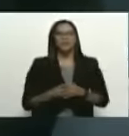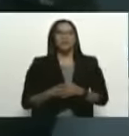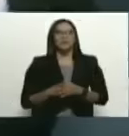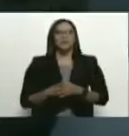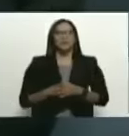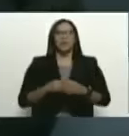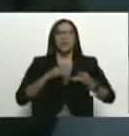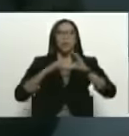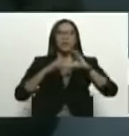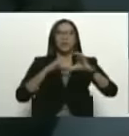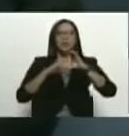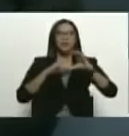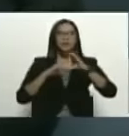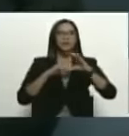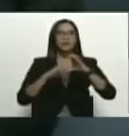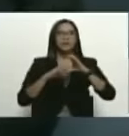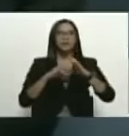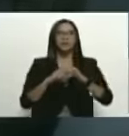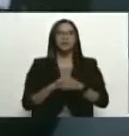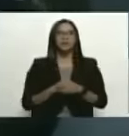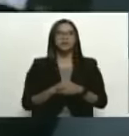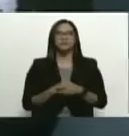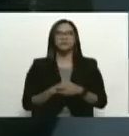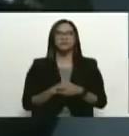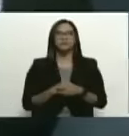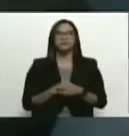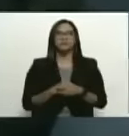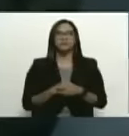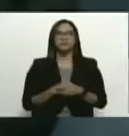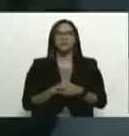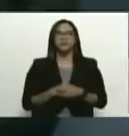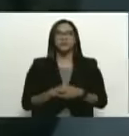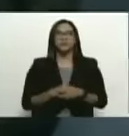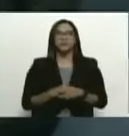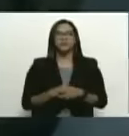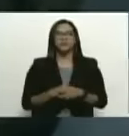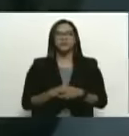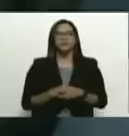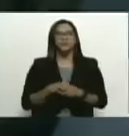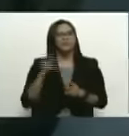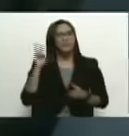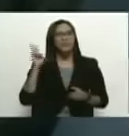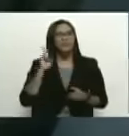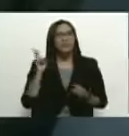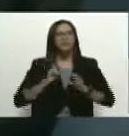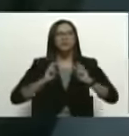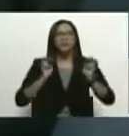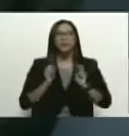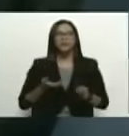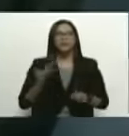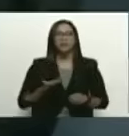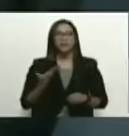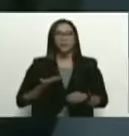comunicarme con las venezolanas, los venezolanos, con el mundo en general, porque esto no es nada más para Venezuela, sobre un tema tan